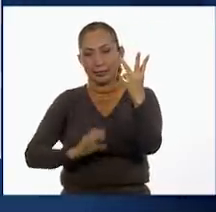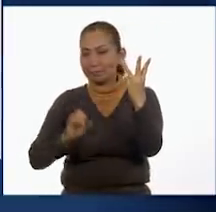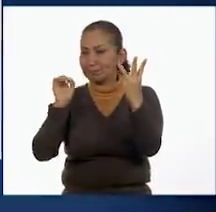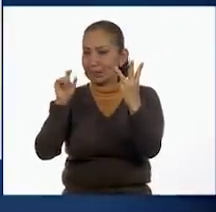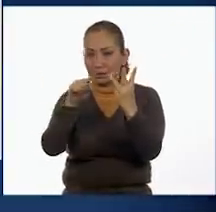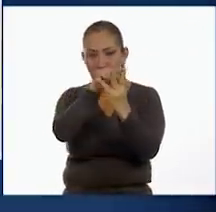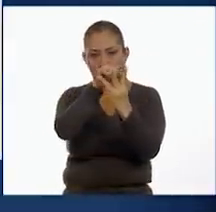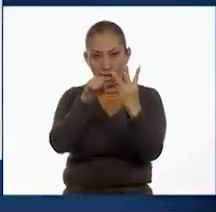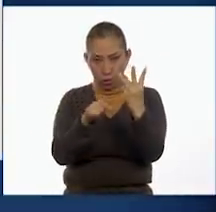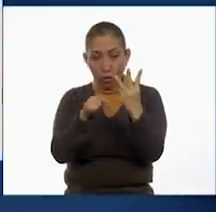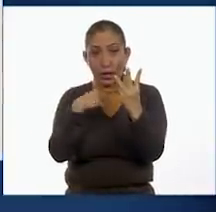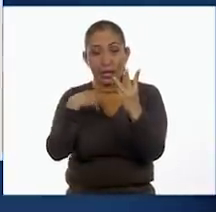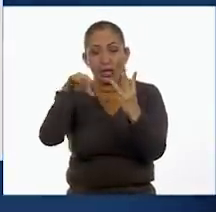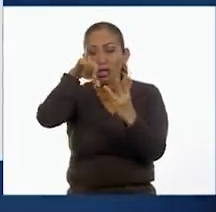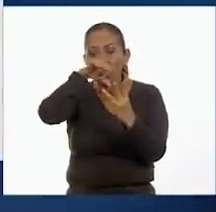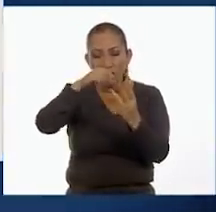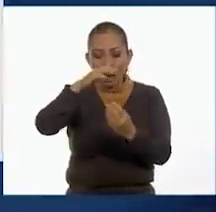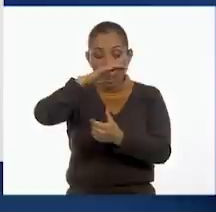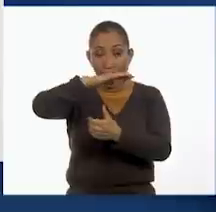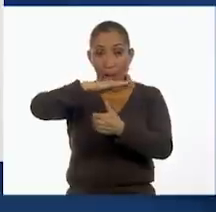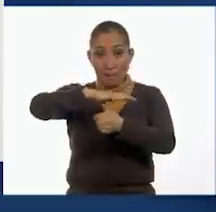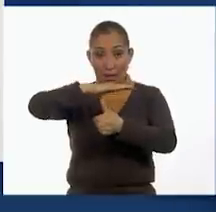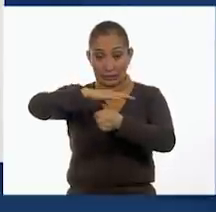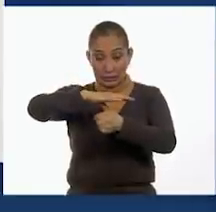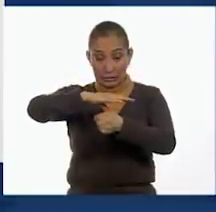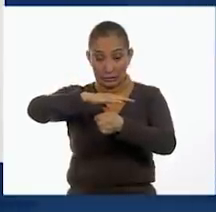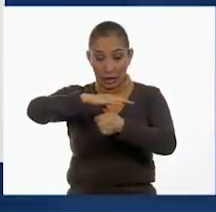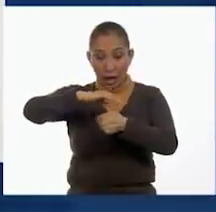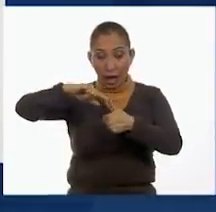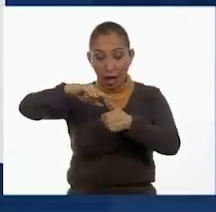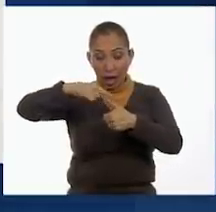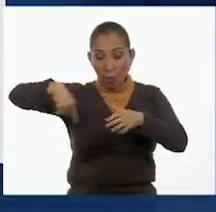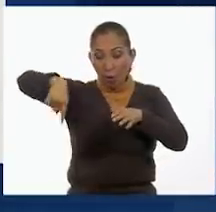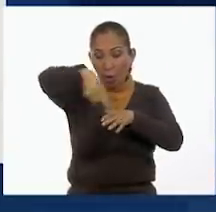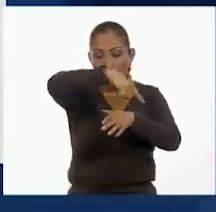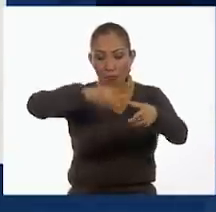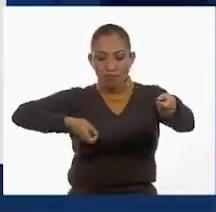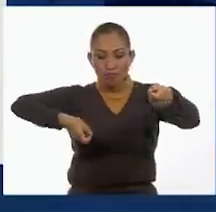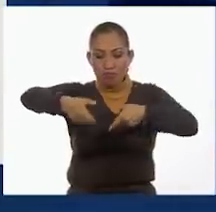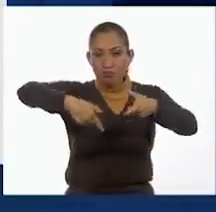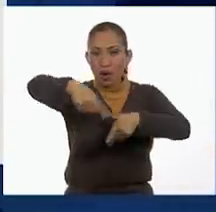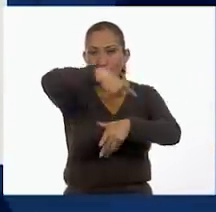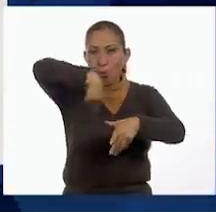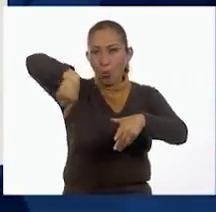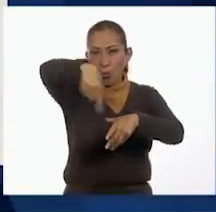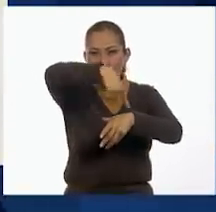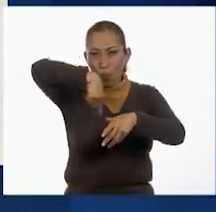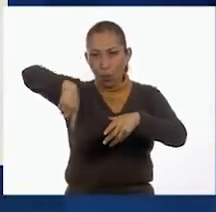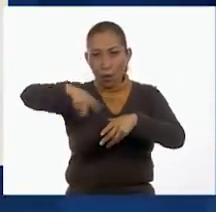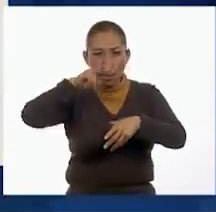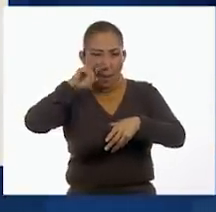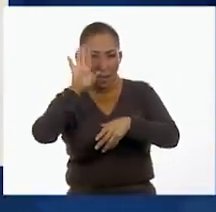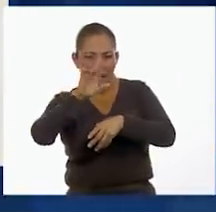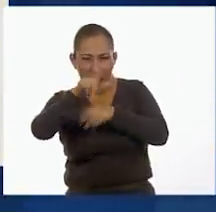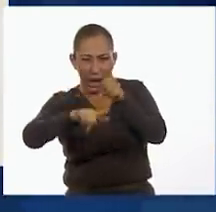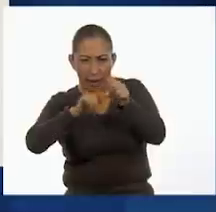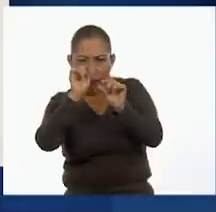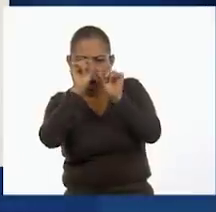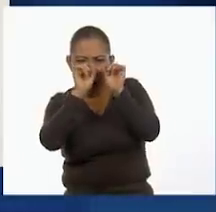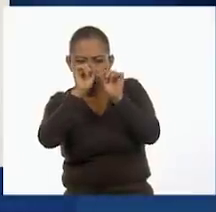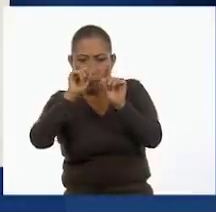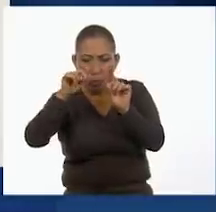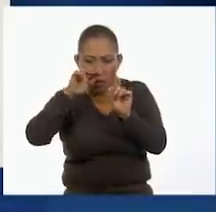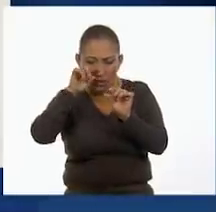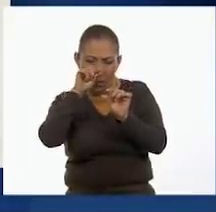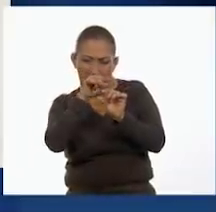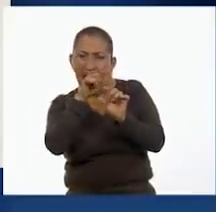candidatos. Y lo que está en medio de ellos es una mesa con una ruleta encima. Y eso que decían que parece un bichito que está